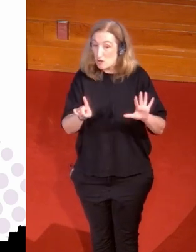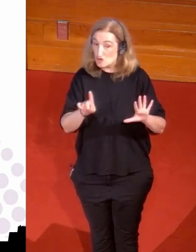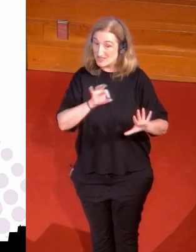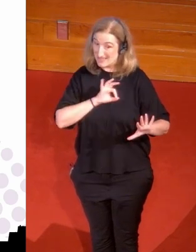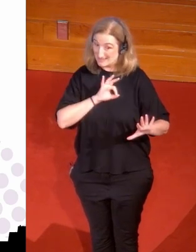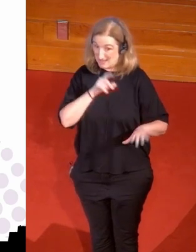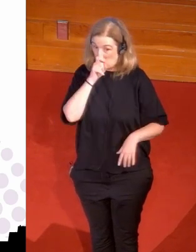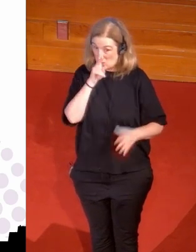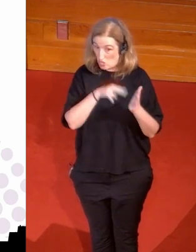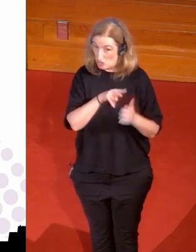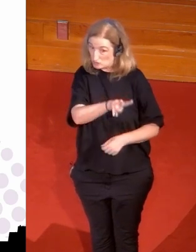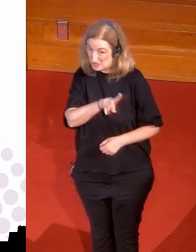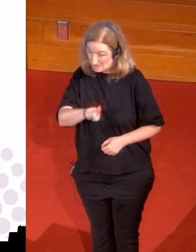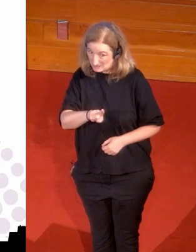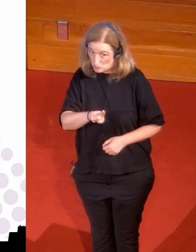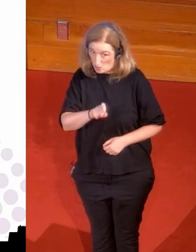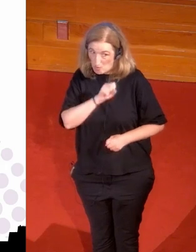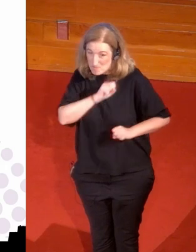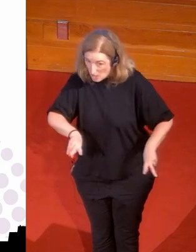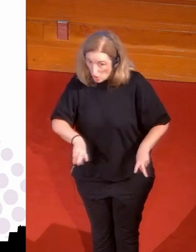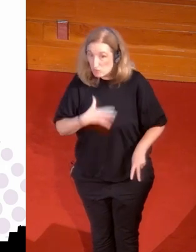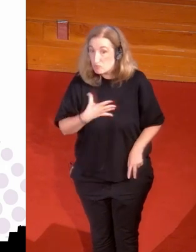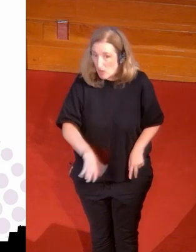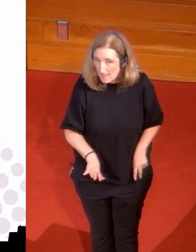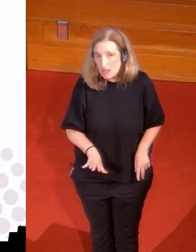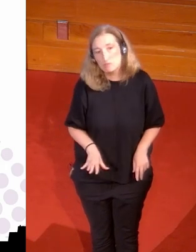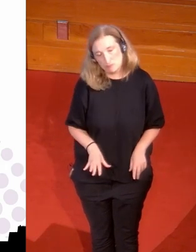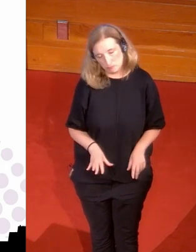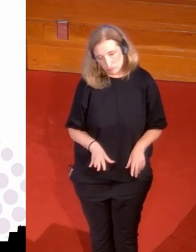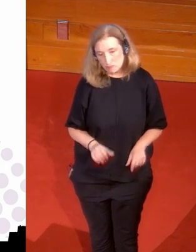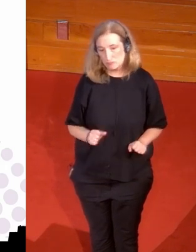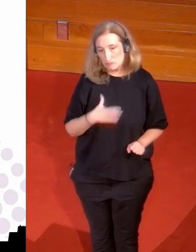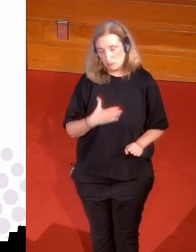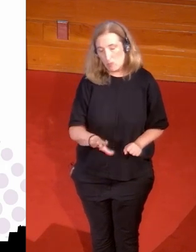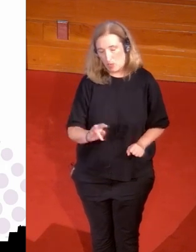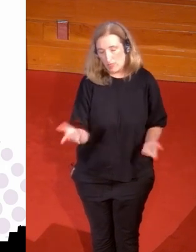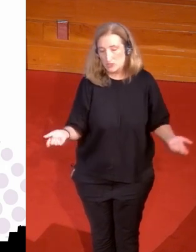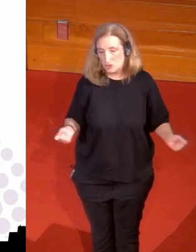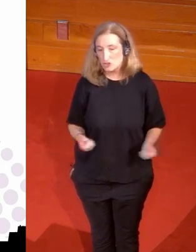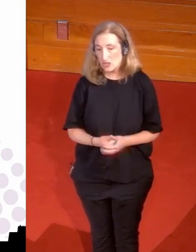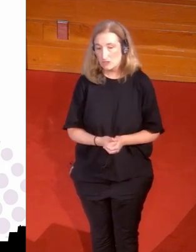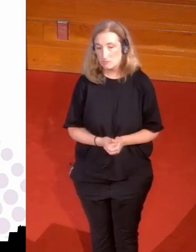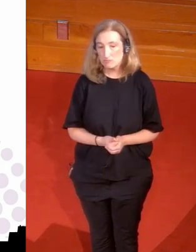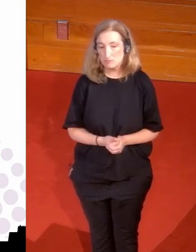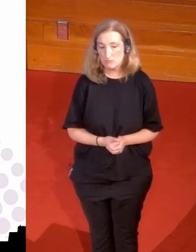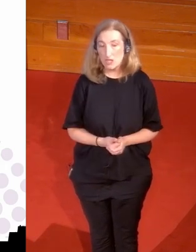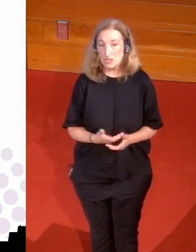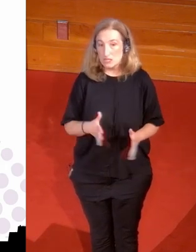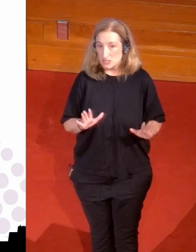de enero del 21 o más gordo incluso pues es posible y fundamentalmente